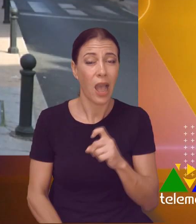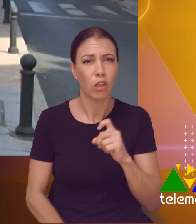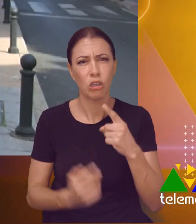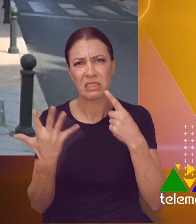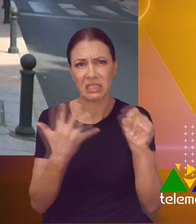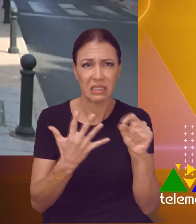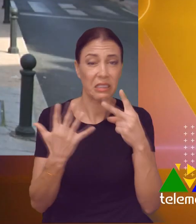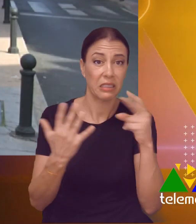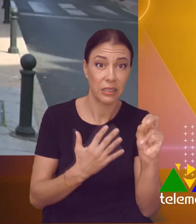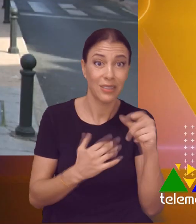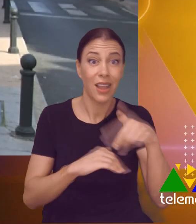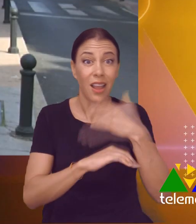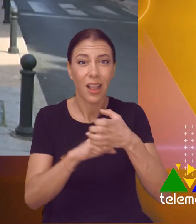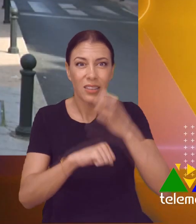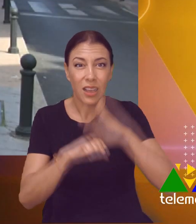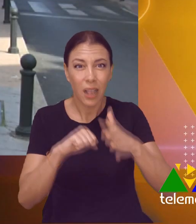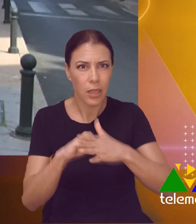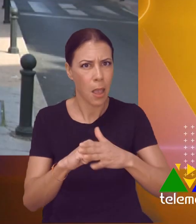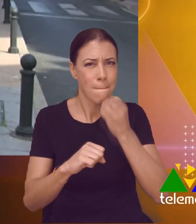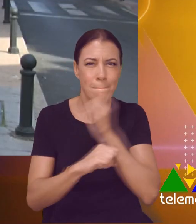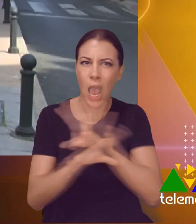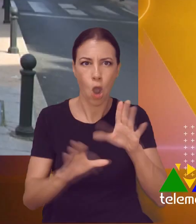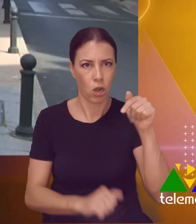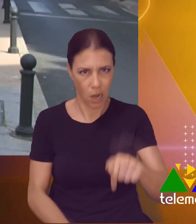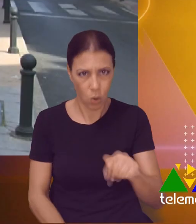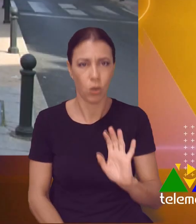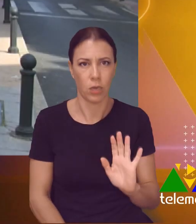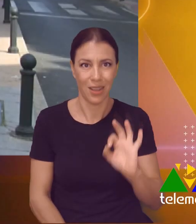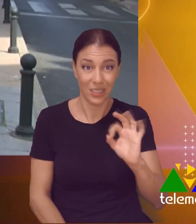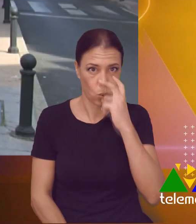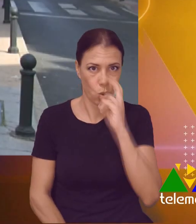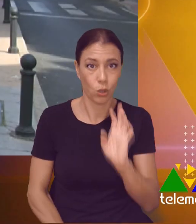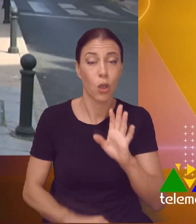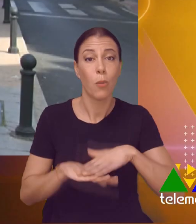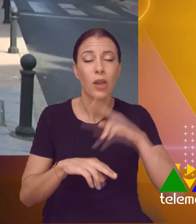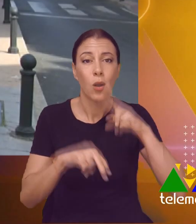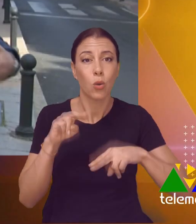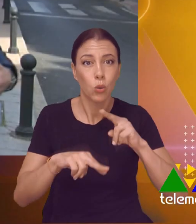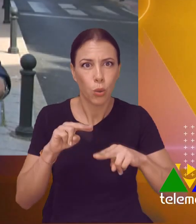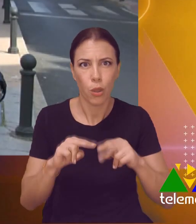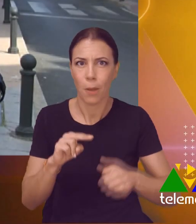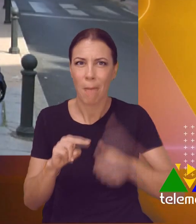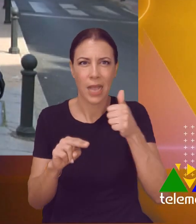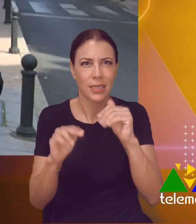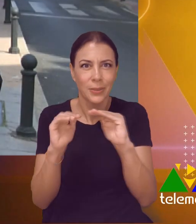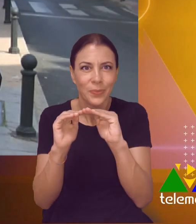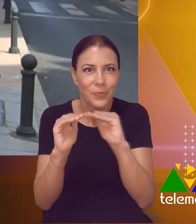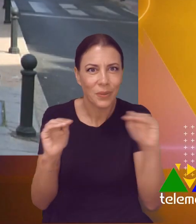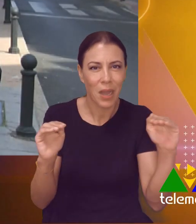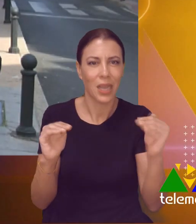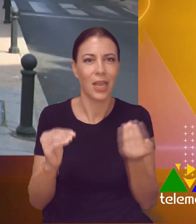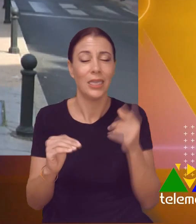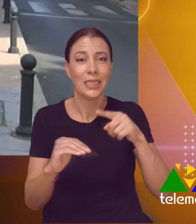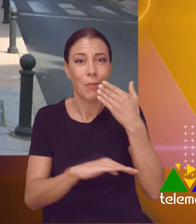Las Cañas estaba mejor que ahora, ¿no? Es curioso, ¿no? La construcción era mucho más pareja. Es verdad que la calle de Las Cañas